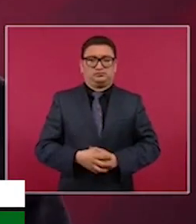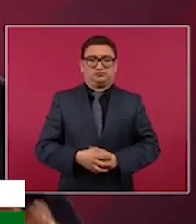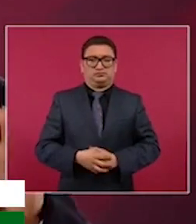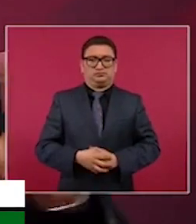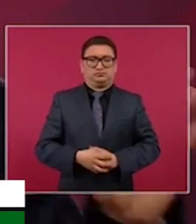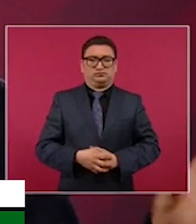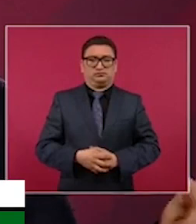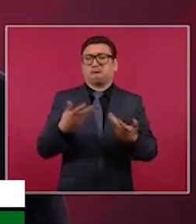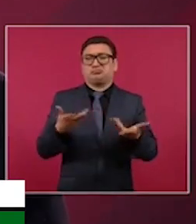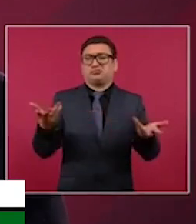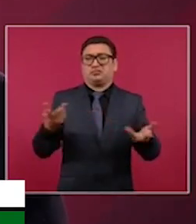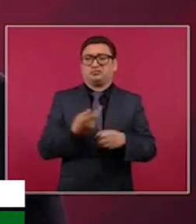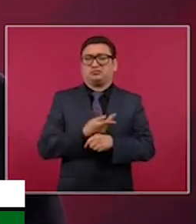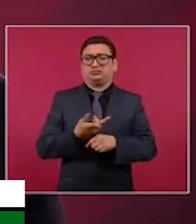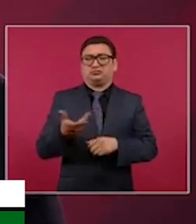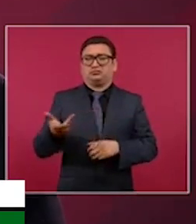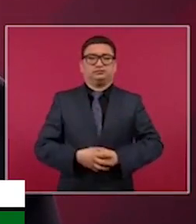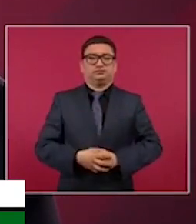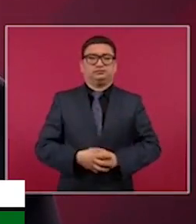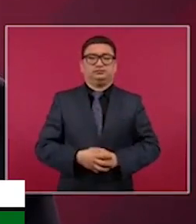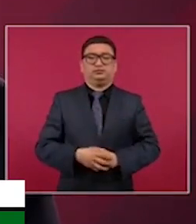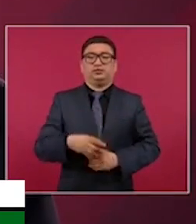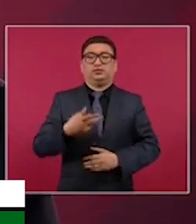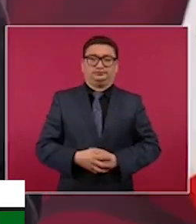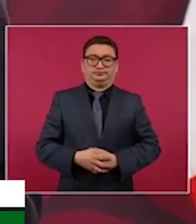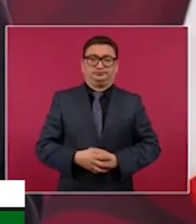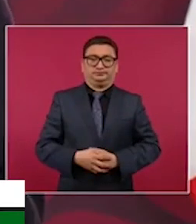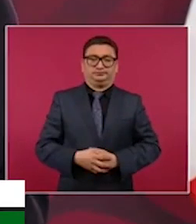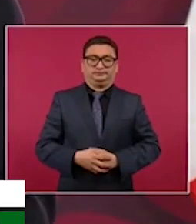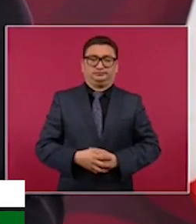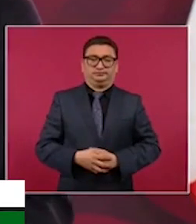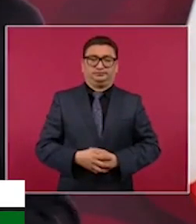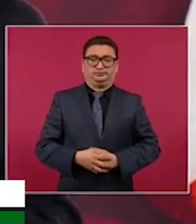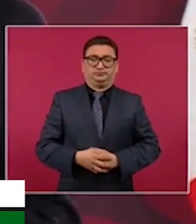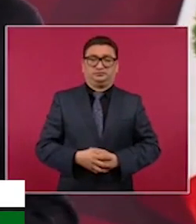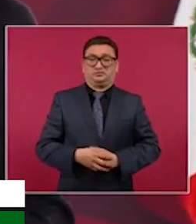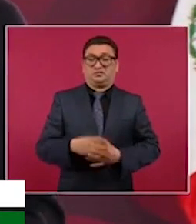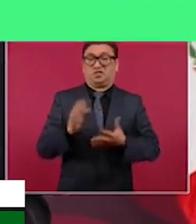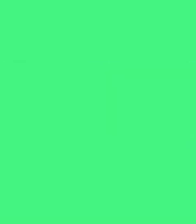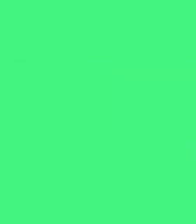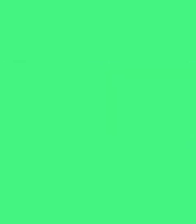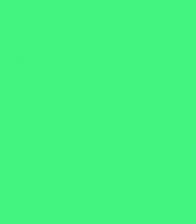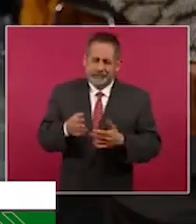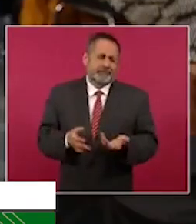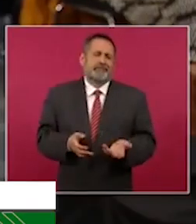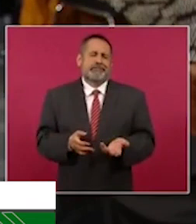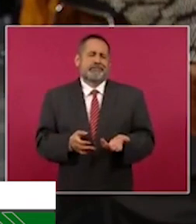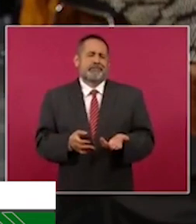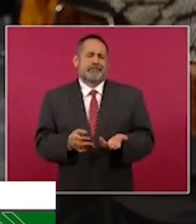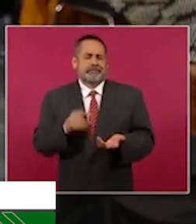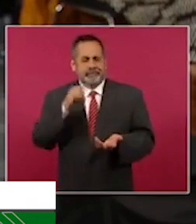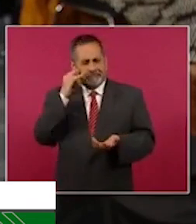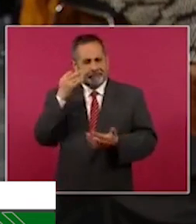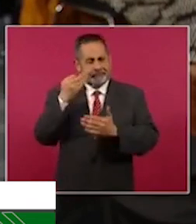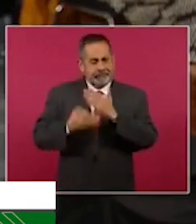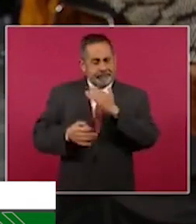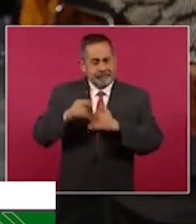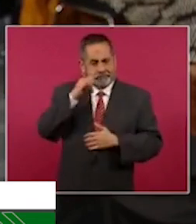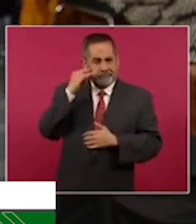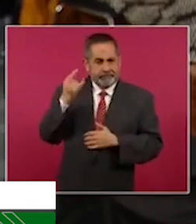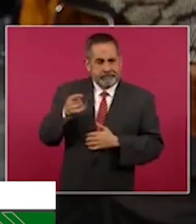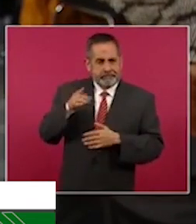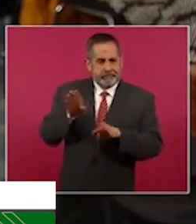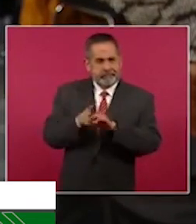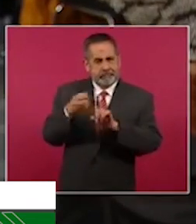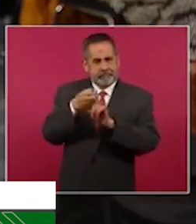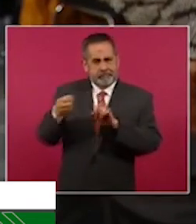concreto. Todo fue, como dirían los filósofos, puro choro mareador. López Obrador criticó este